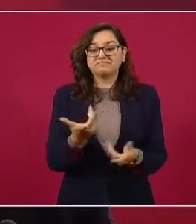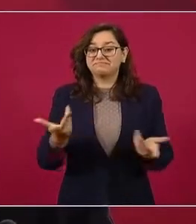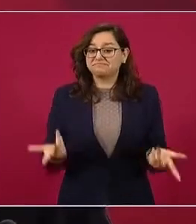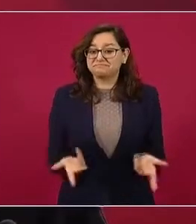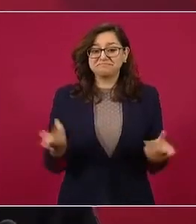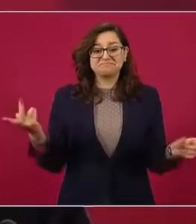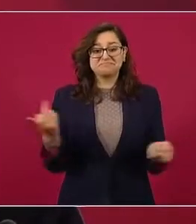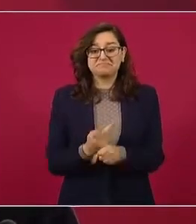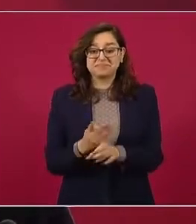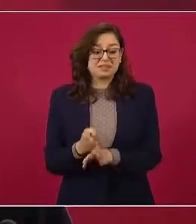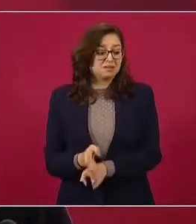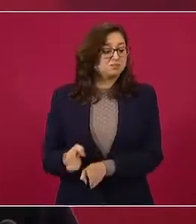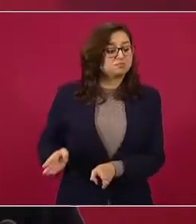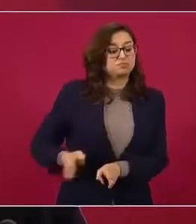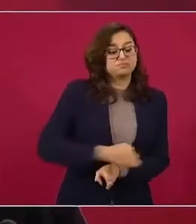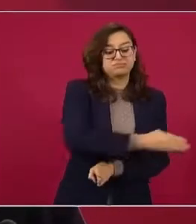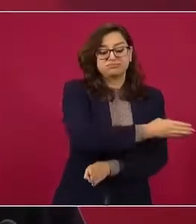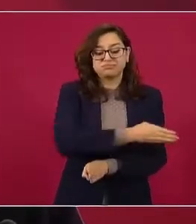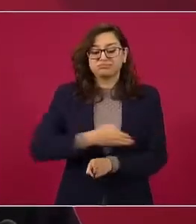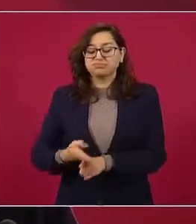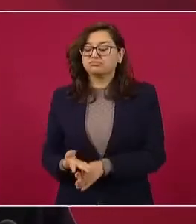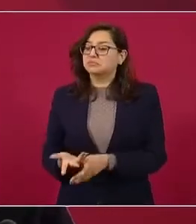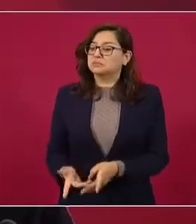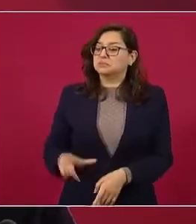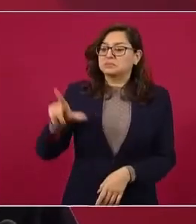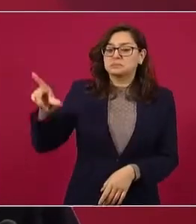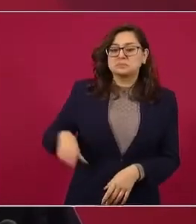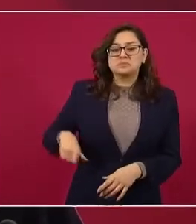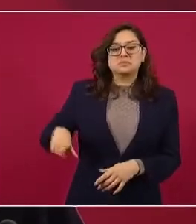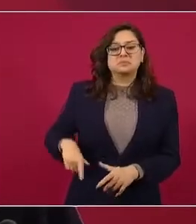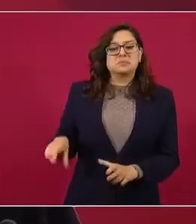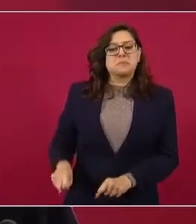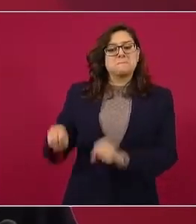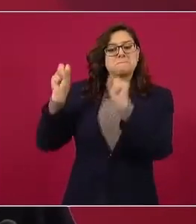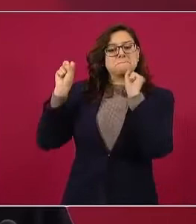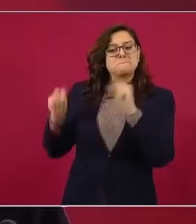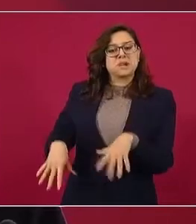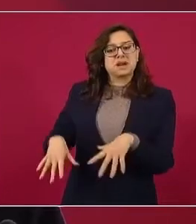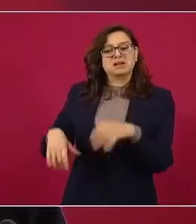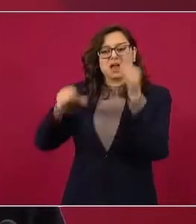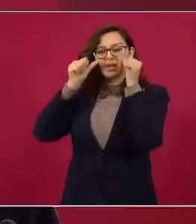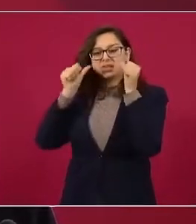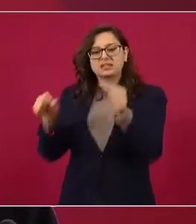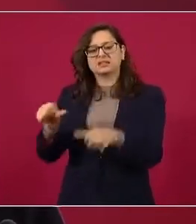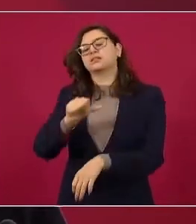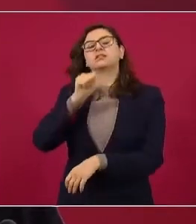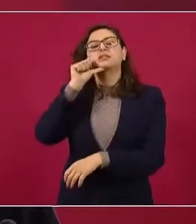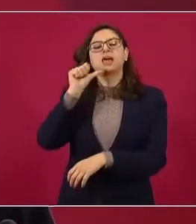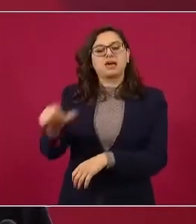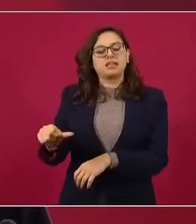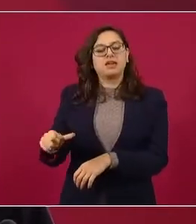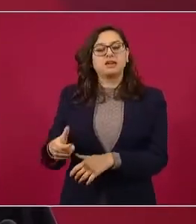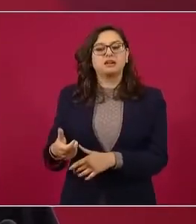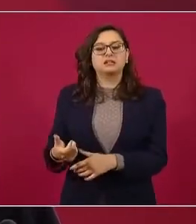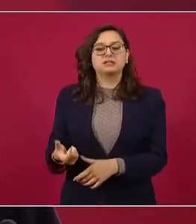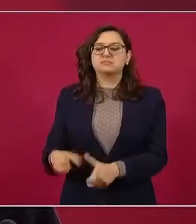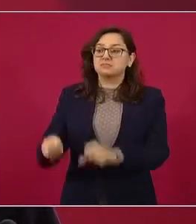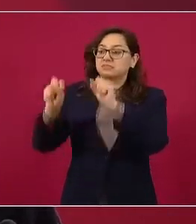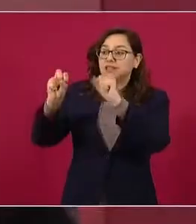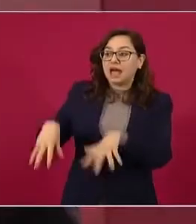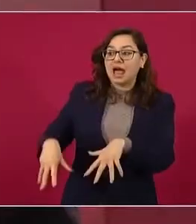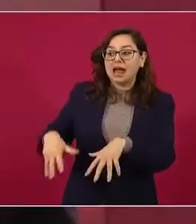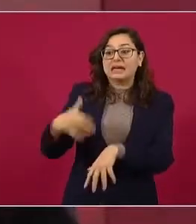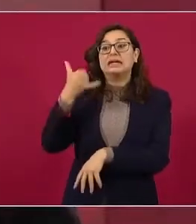el gobierno y no solo eso, se destruyó el gobierno.